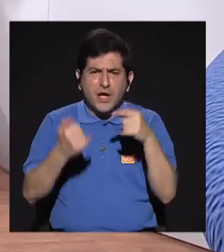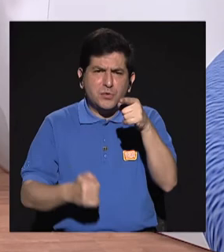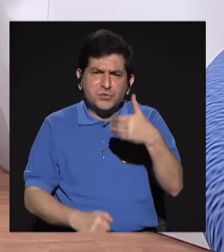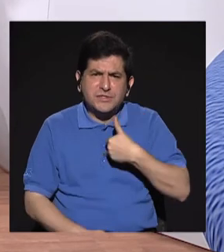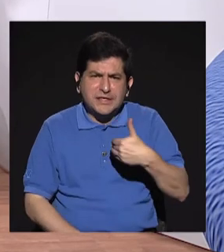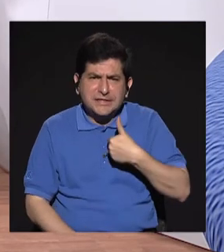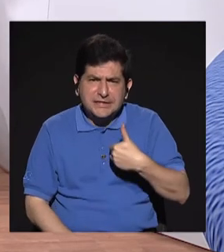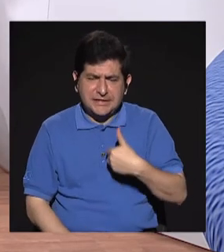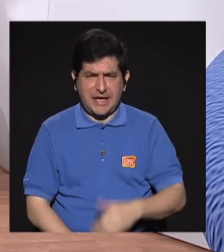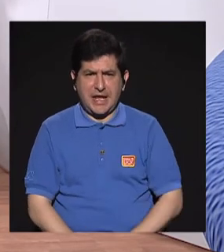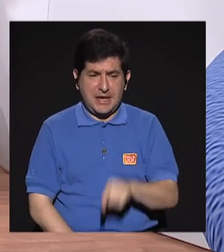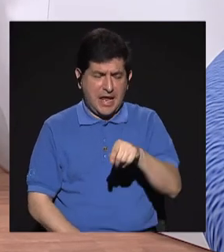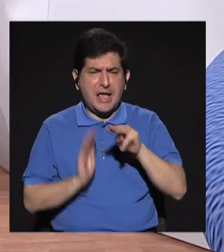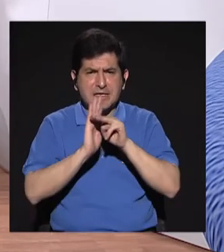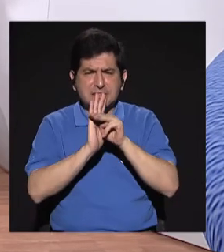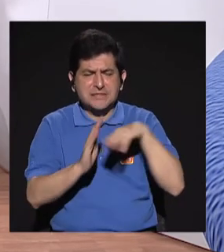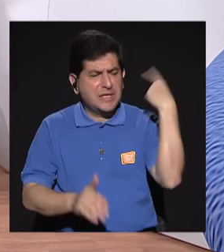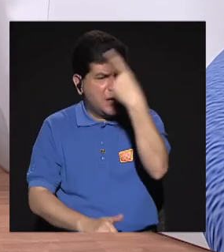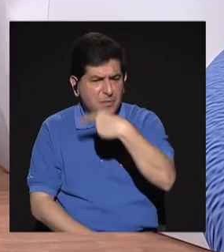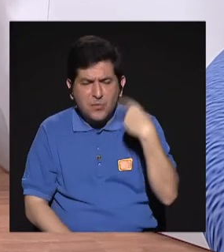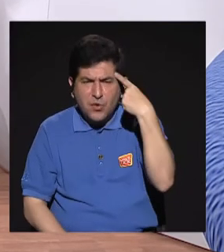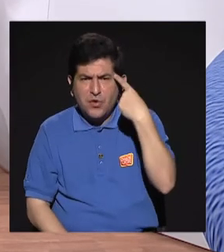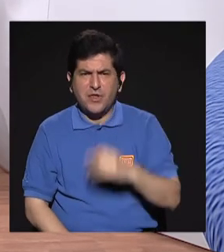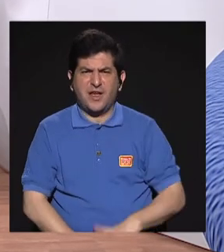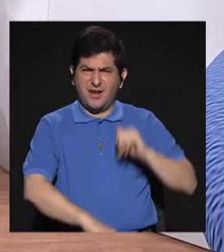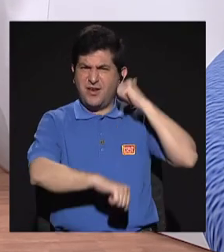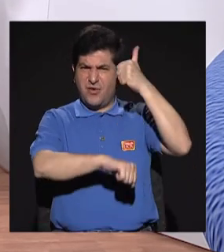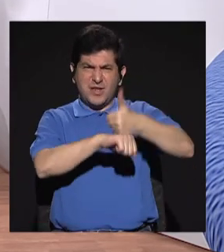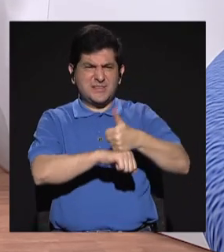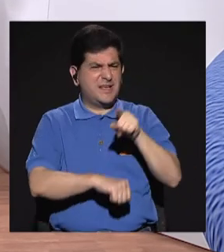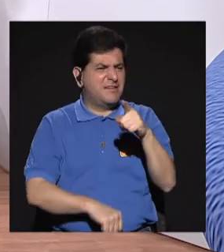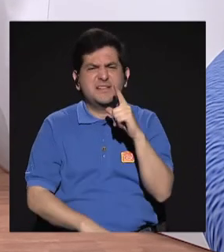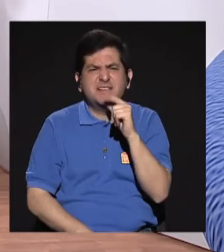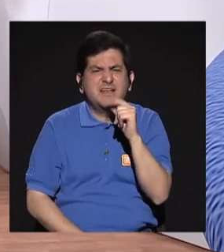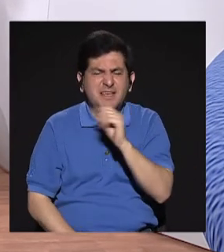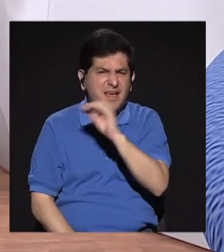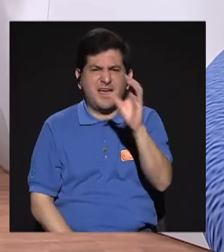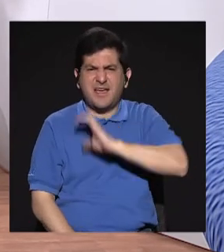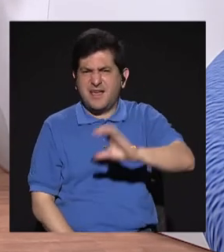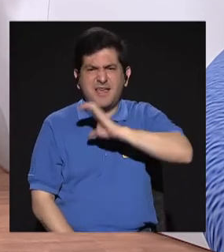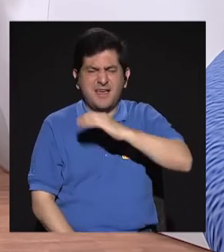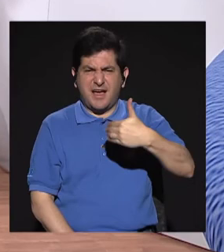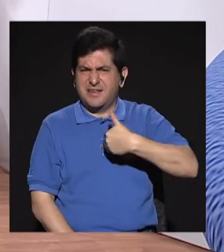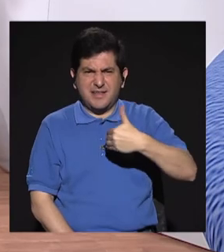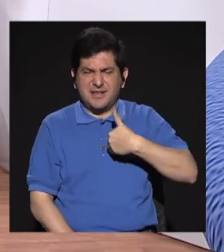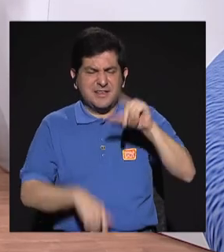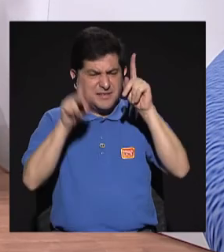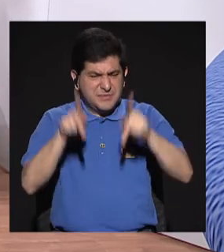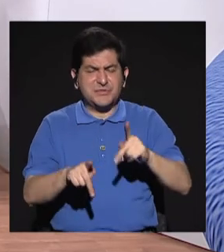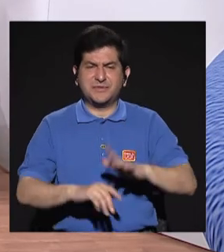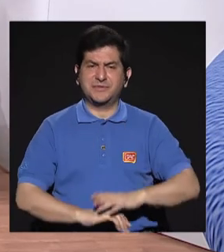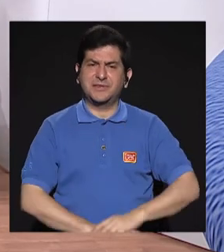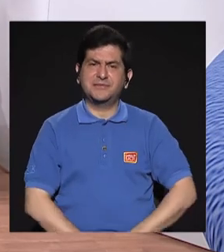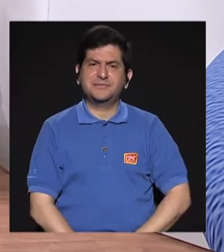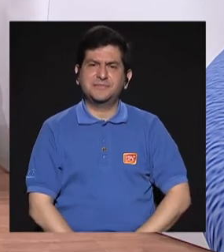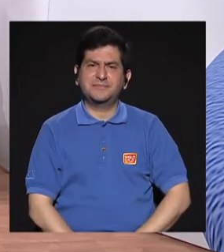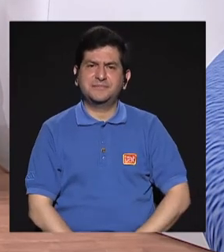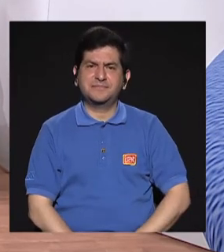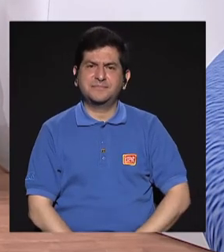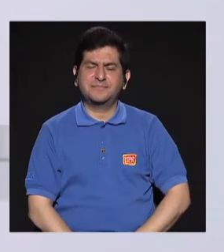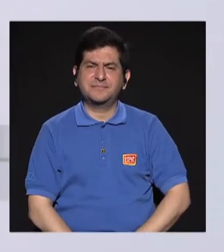una vez que ustedes obtienen este modelo facial como determinan de quién se trata y las características propiamente esta